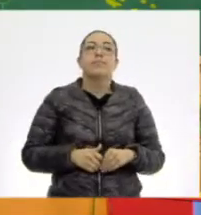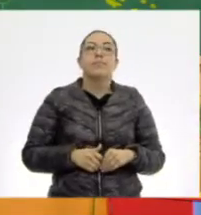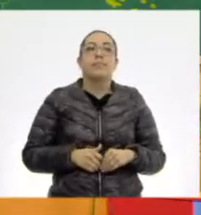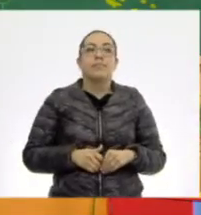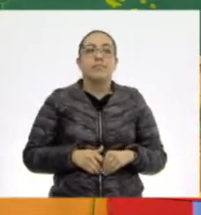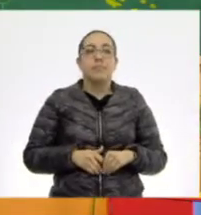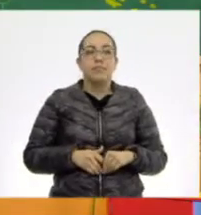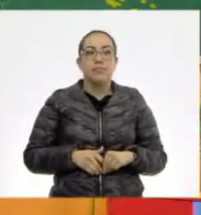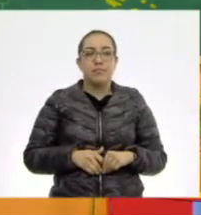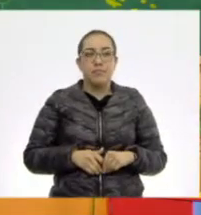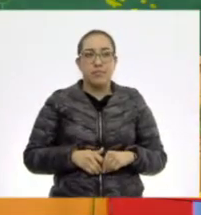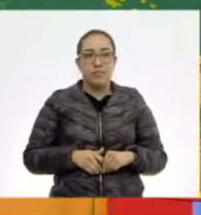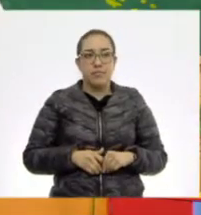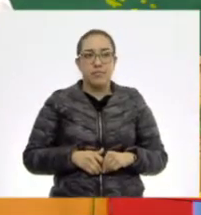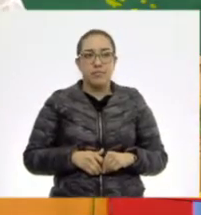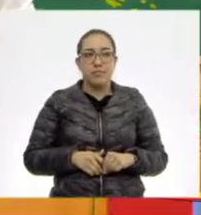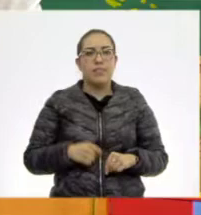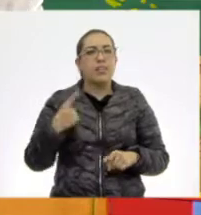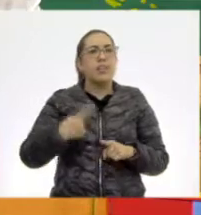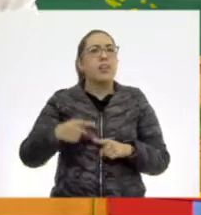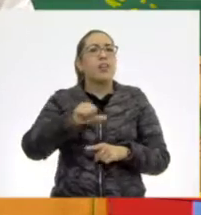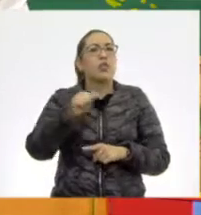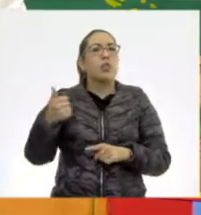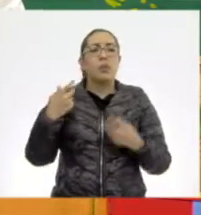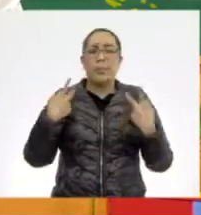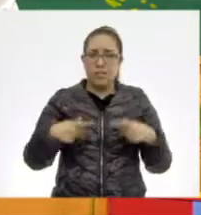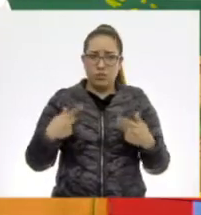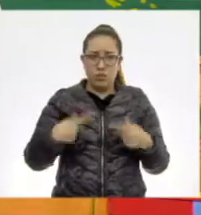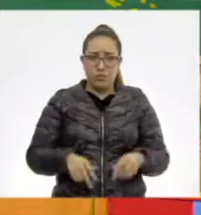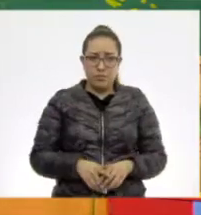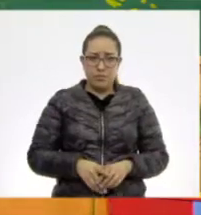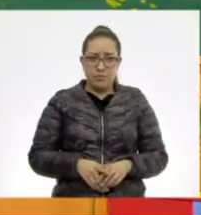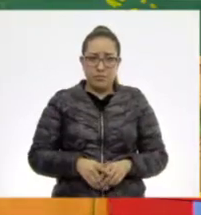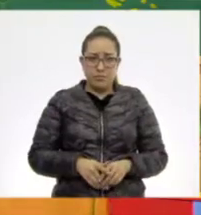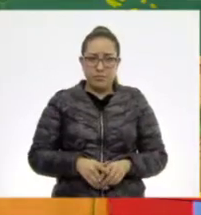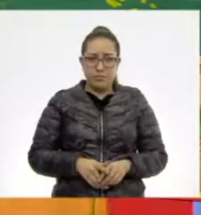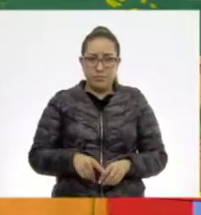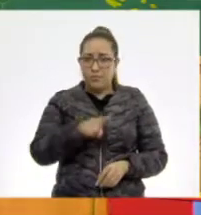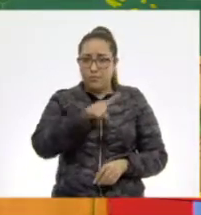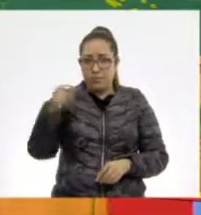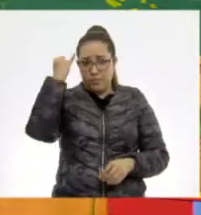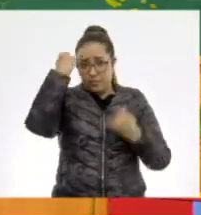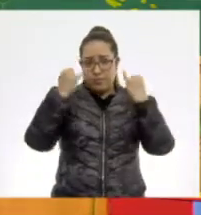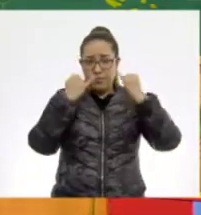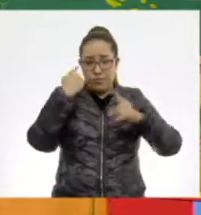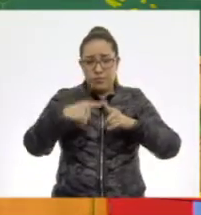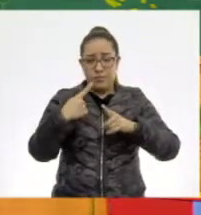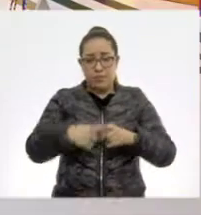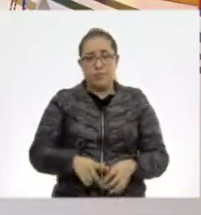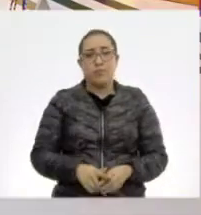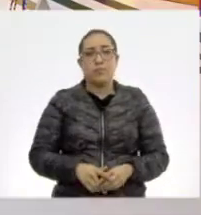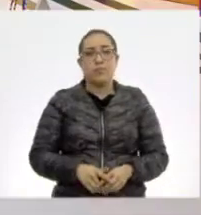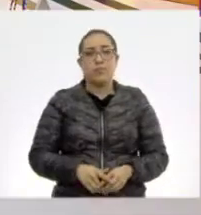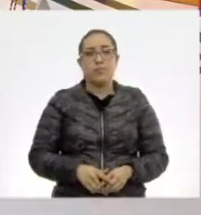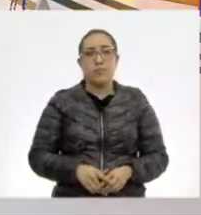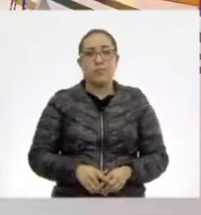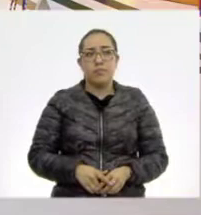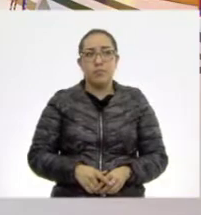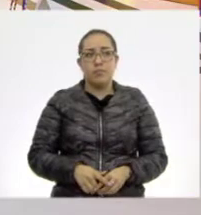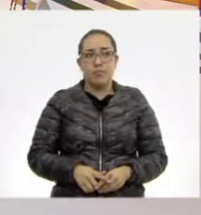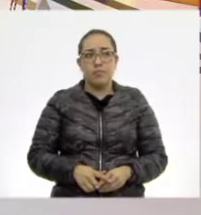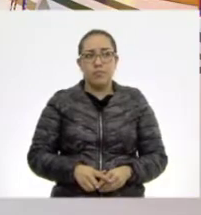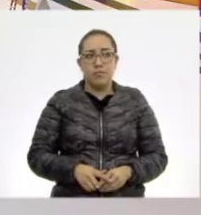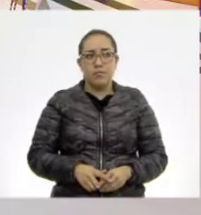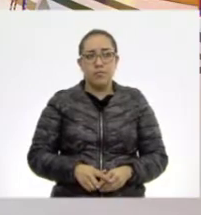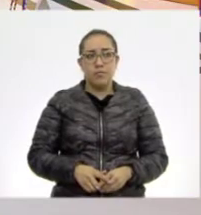Pepe! ¿A quién más se te ocurre? ¿A quién se les ocurre en casa? Se me ocurre